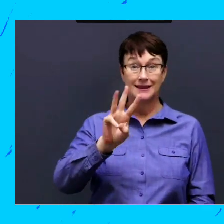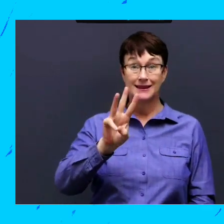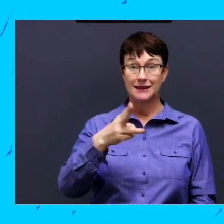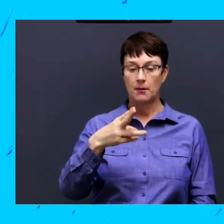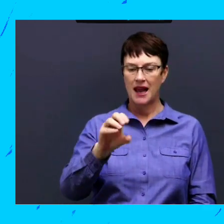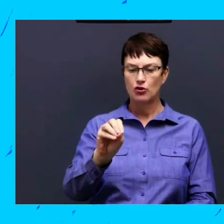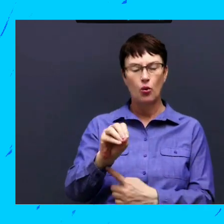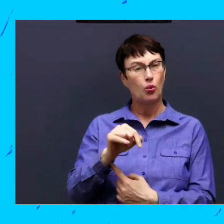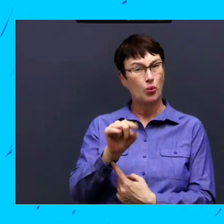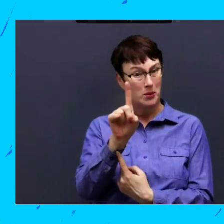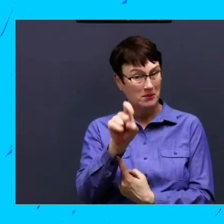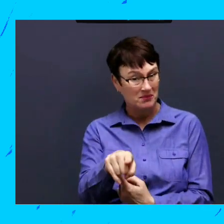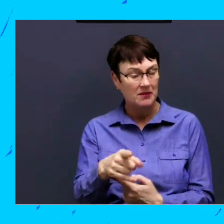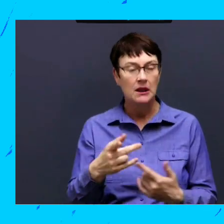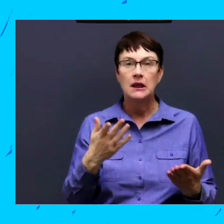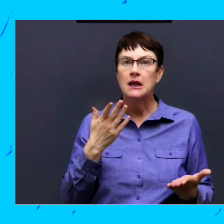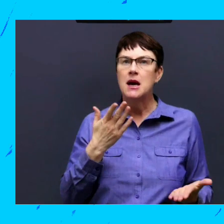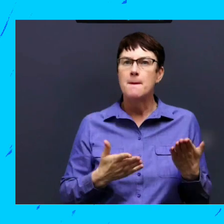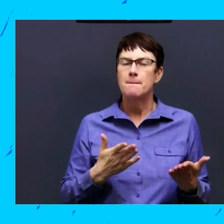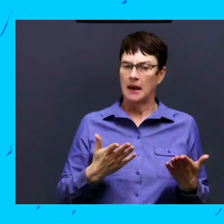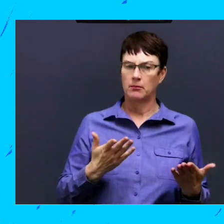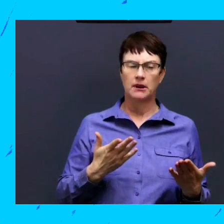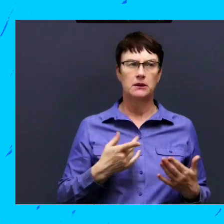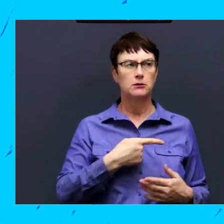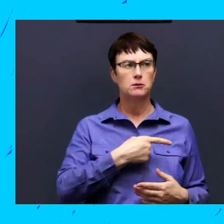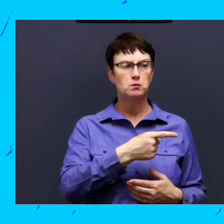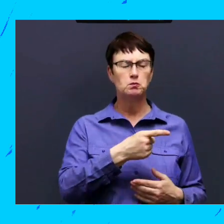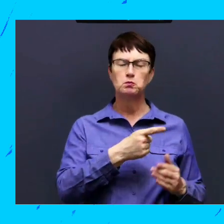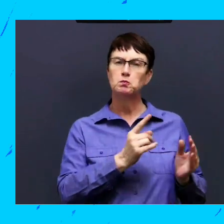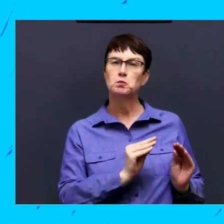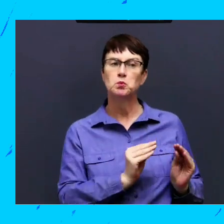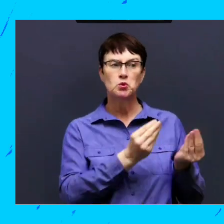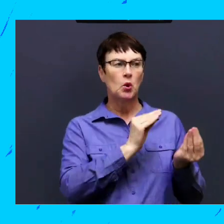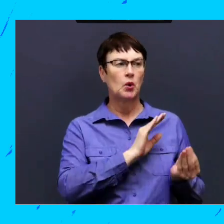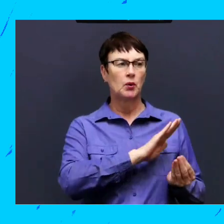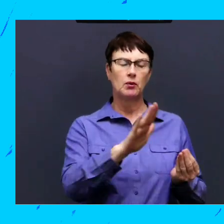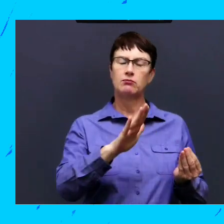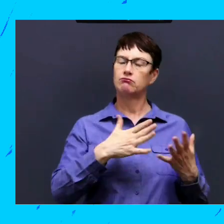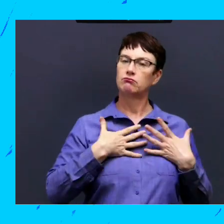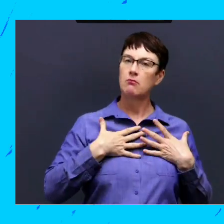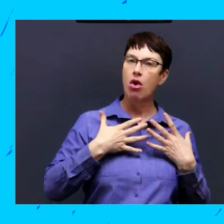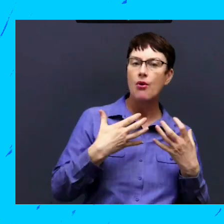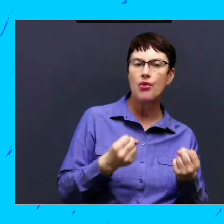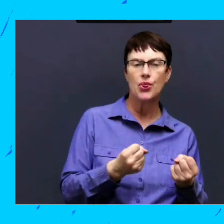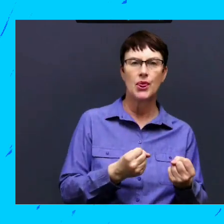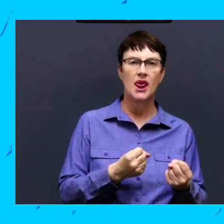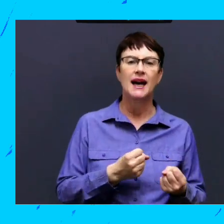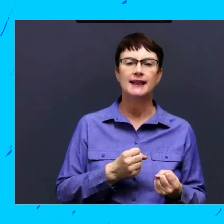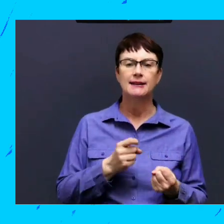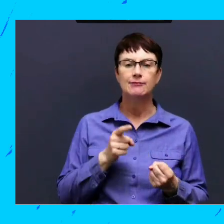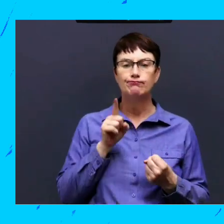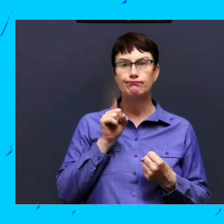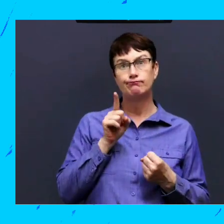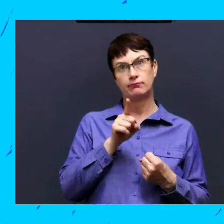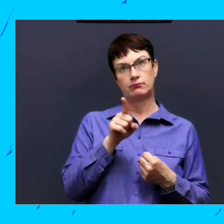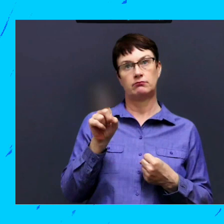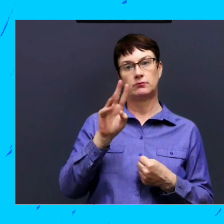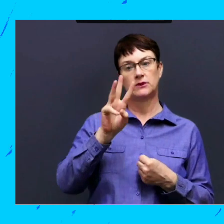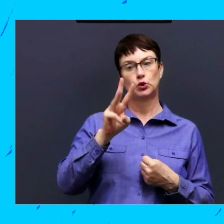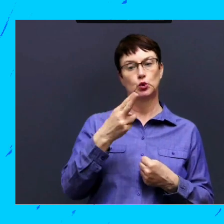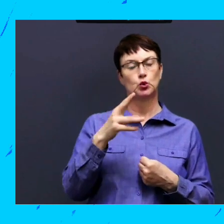si hay pocos datos e información con relación al bienestar y salud de los jóvenes en algún